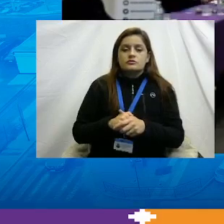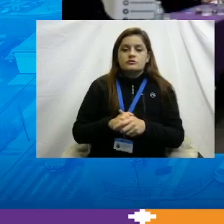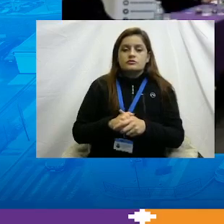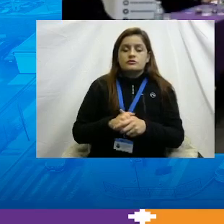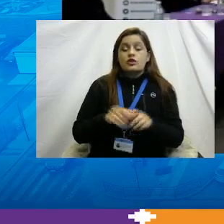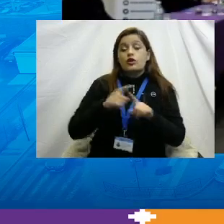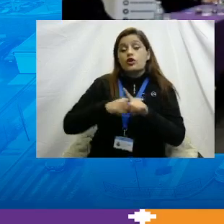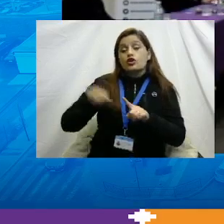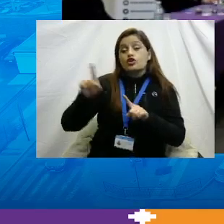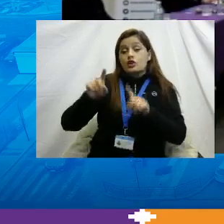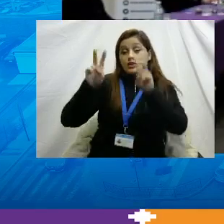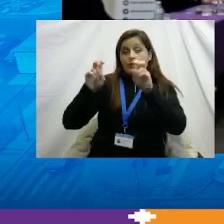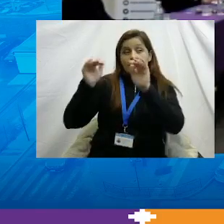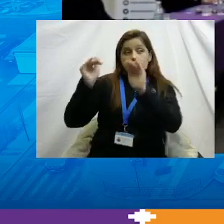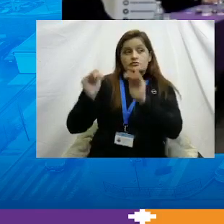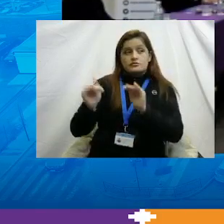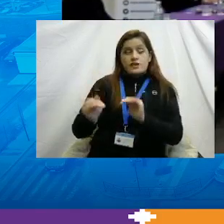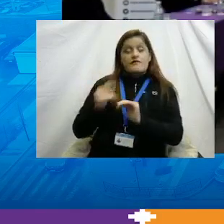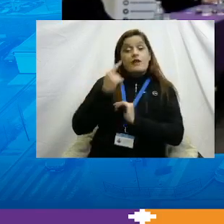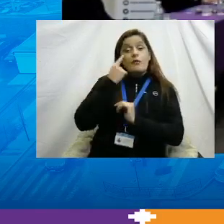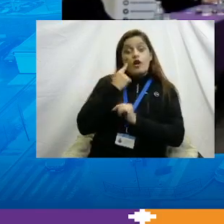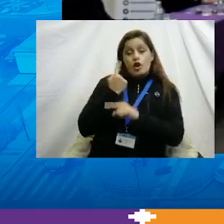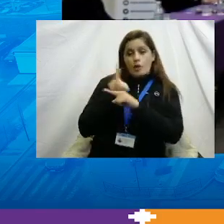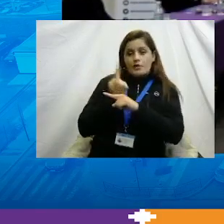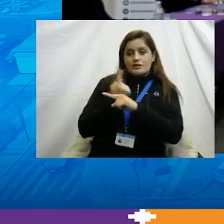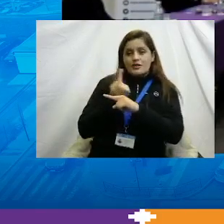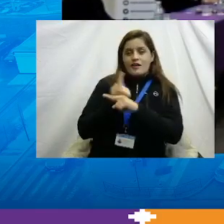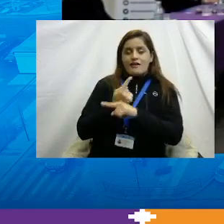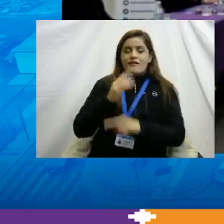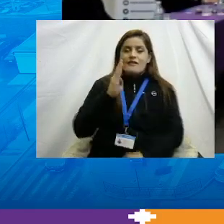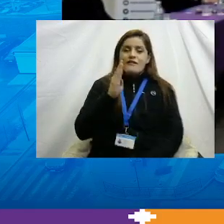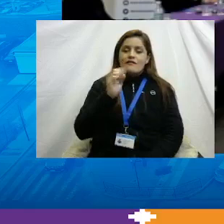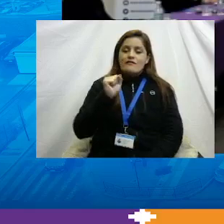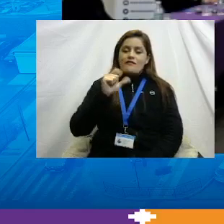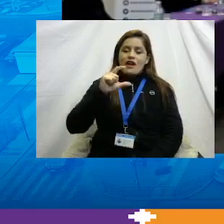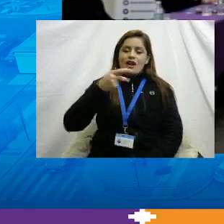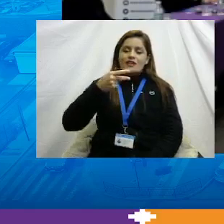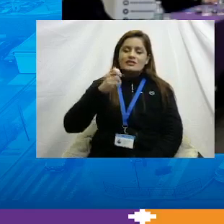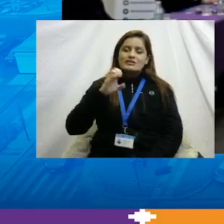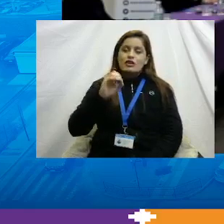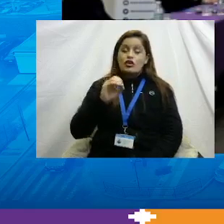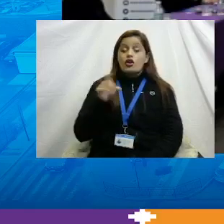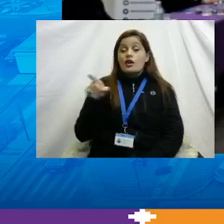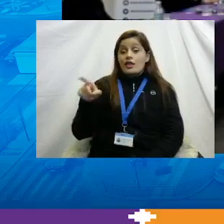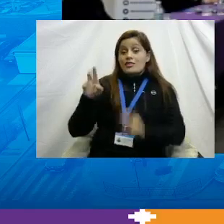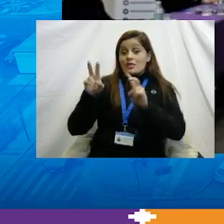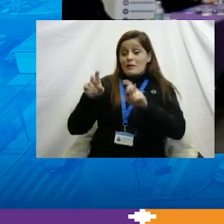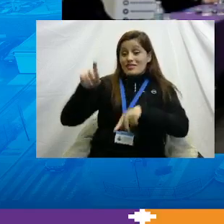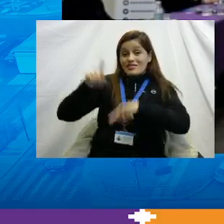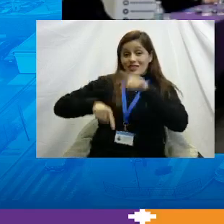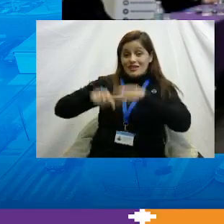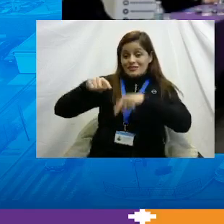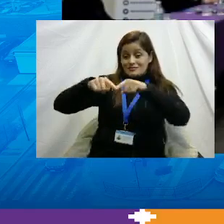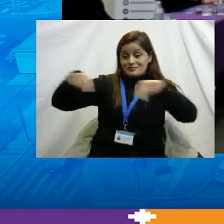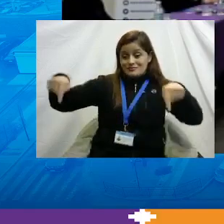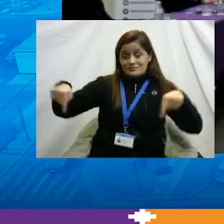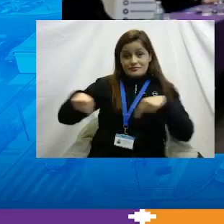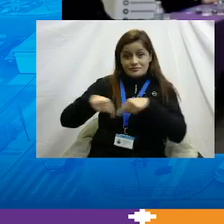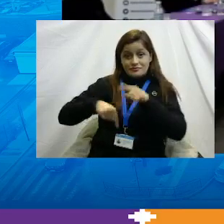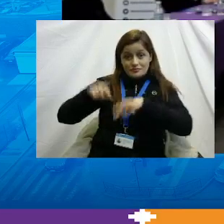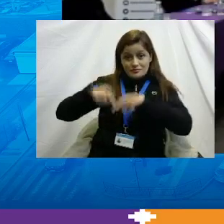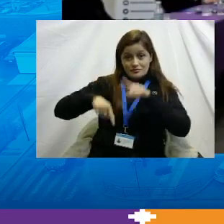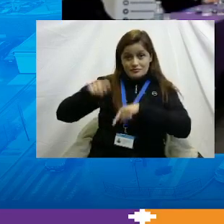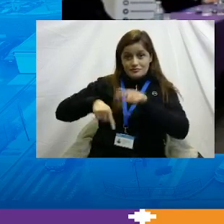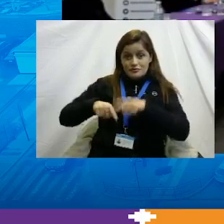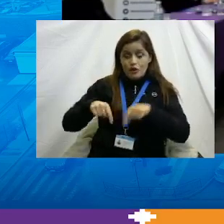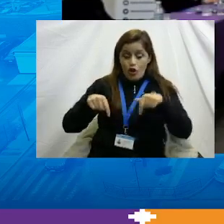los otros temas, bueno, ahí los vamos a derivar, el tema de bacheo y también sobre los terrenos. Todos los terrenos que tiene